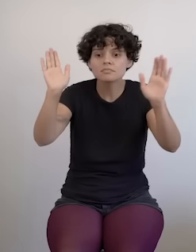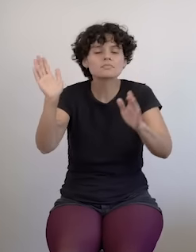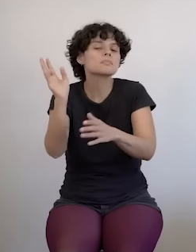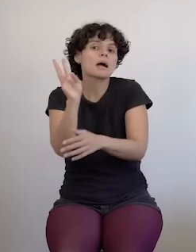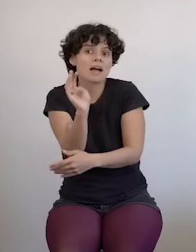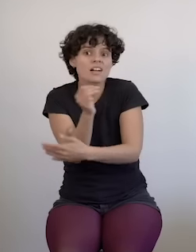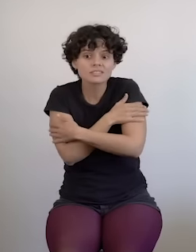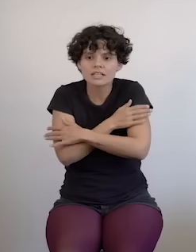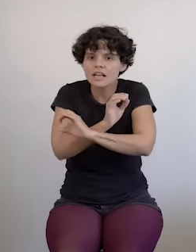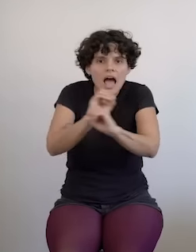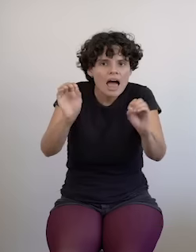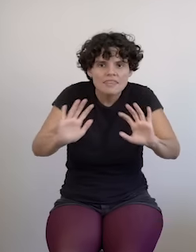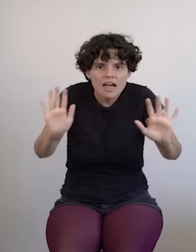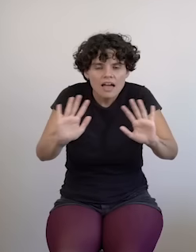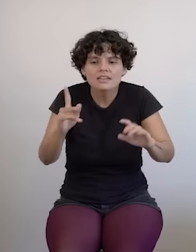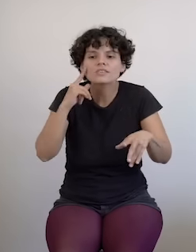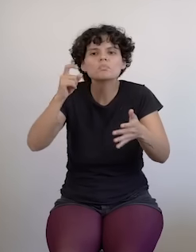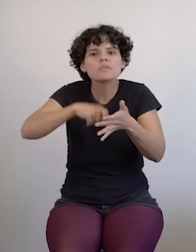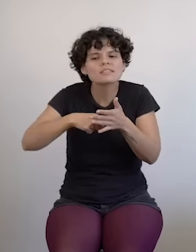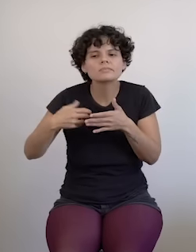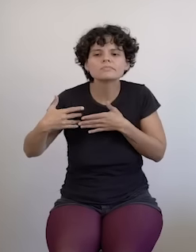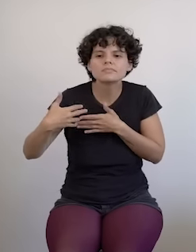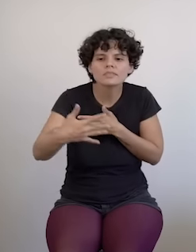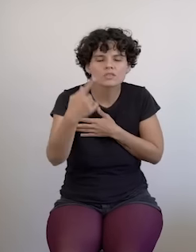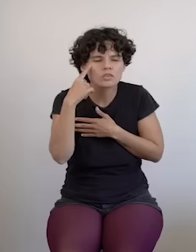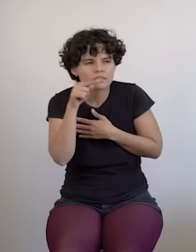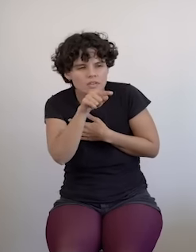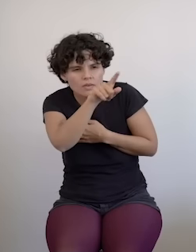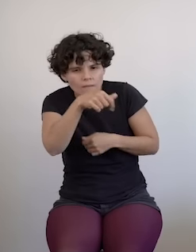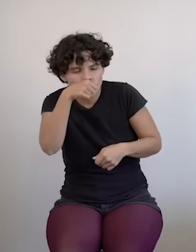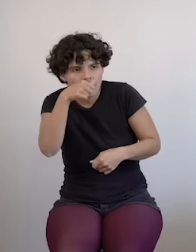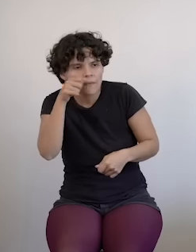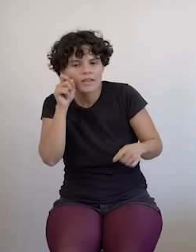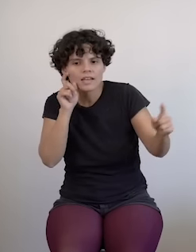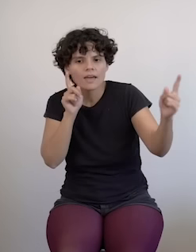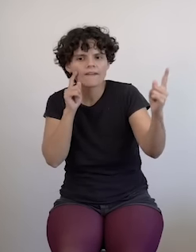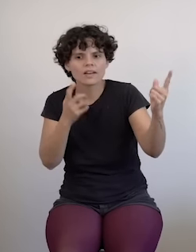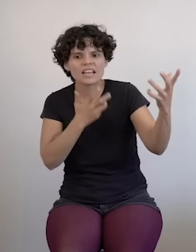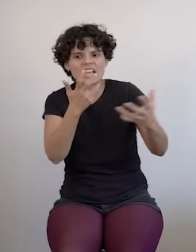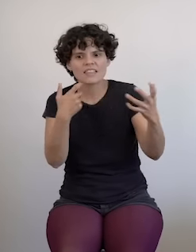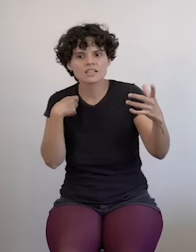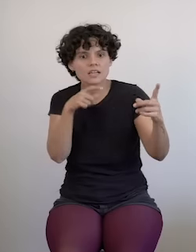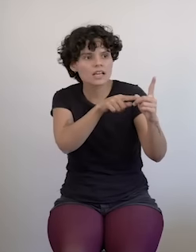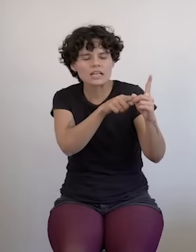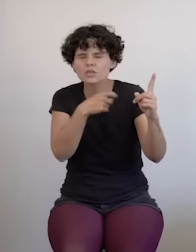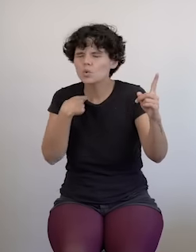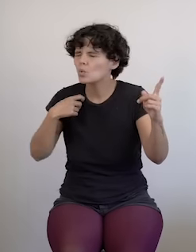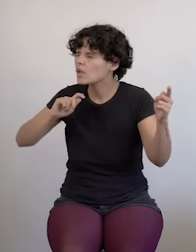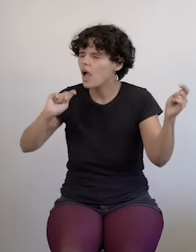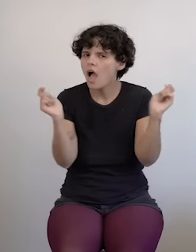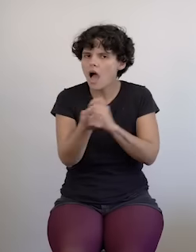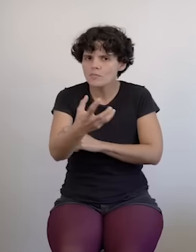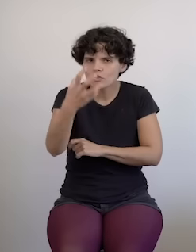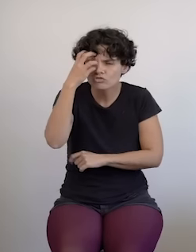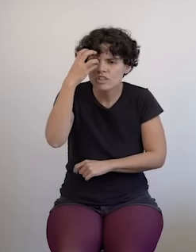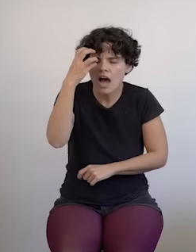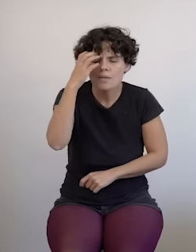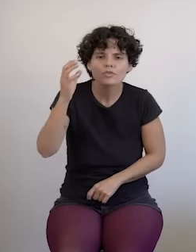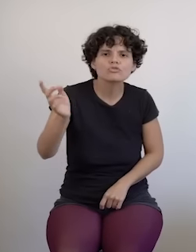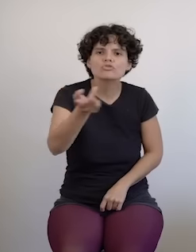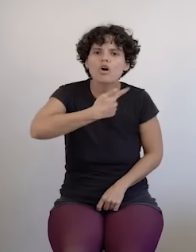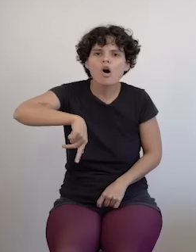enseñe a saludar a mi mamá. Y había hecho unos meses y veo unos compañeros y por ahí un traficante y pa, le quitan las cosas y el loco se pone